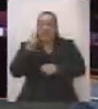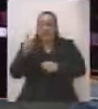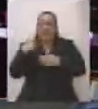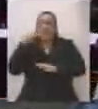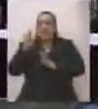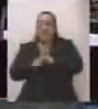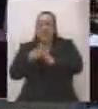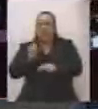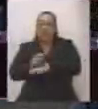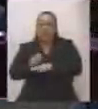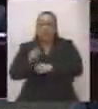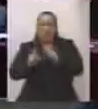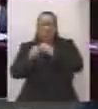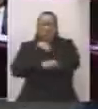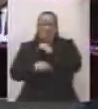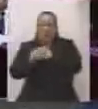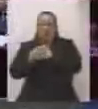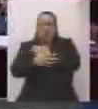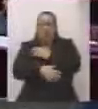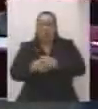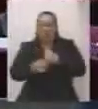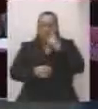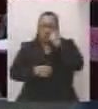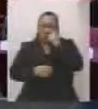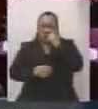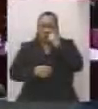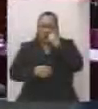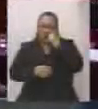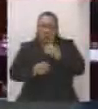menor capacitación de los países pobres,